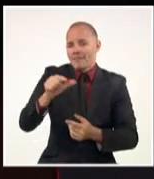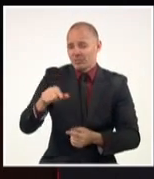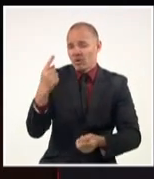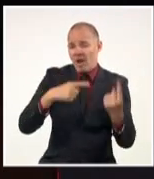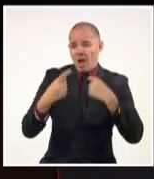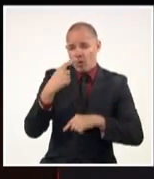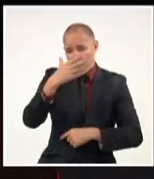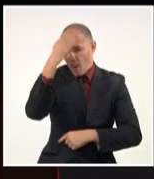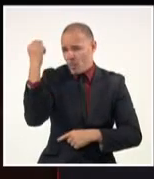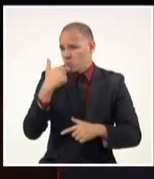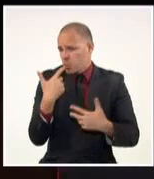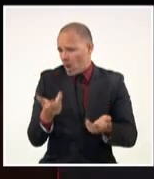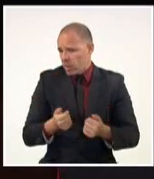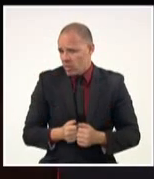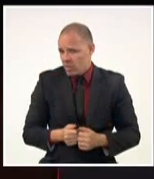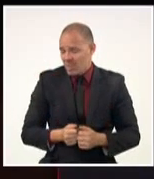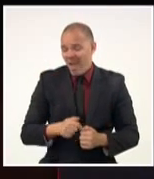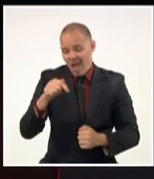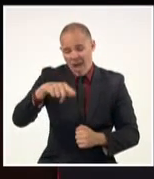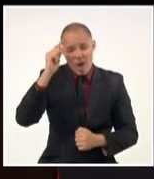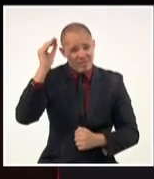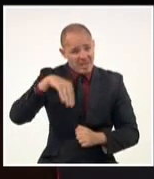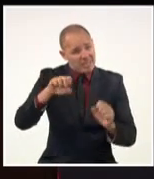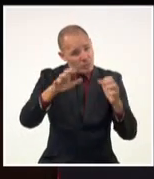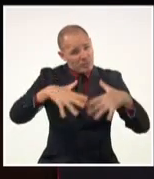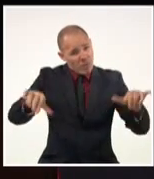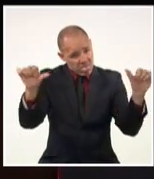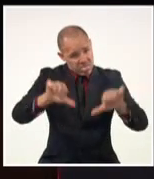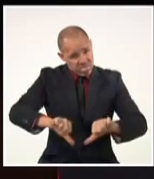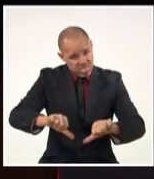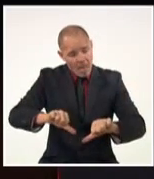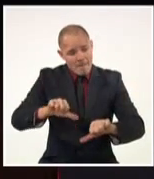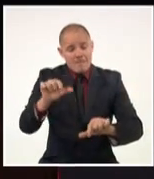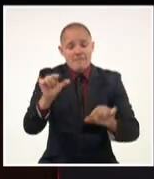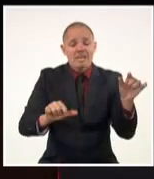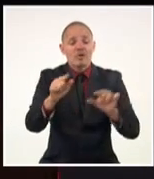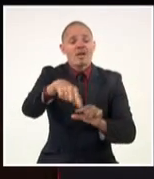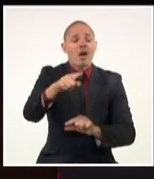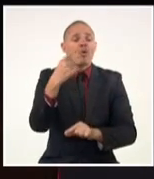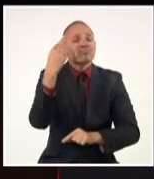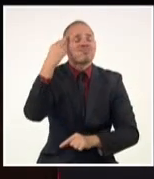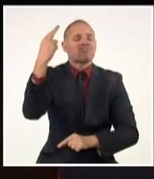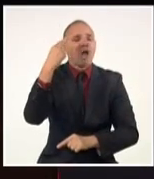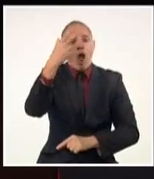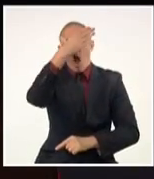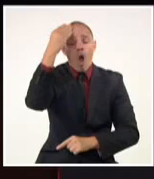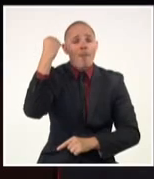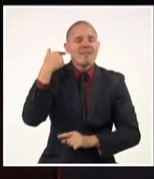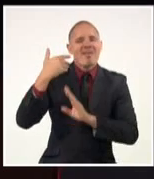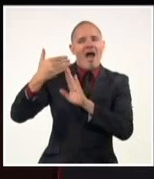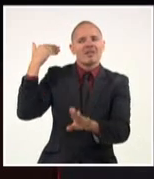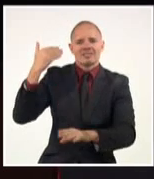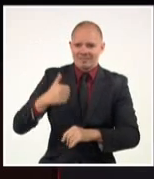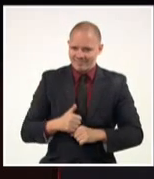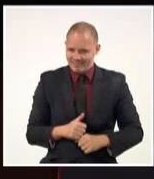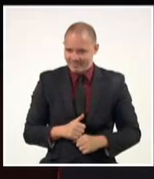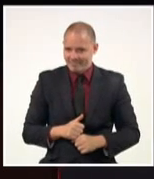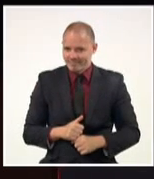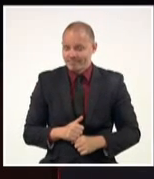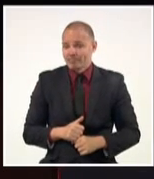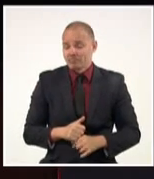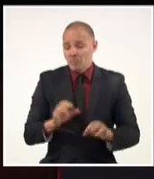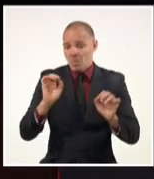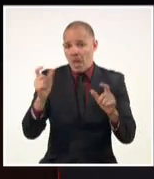la intensidad de las carencias actuales. Es una alta conciencia política en la mayoría del